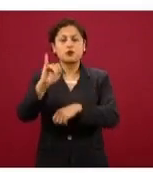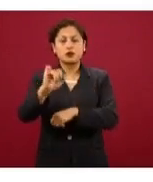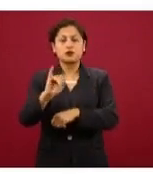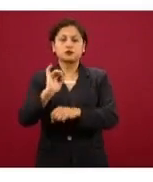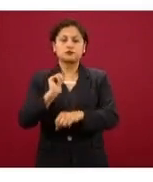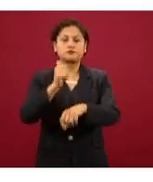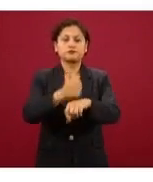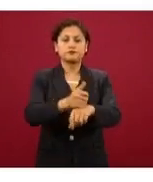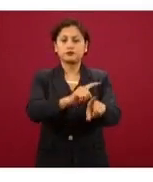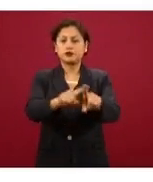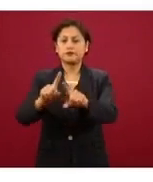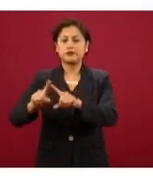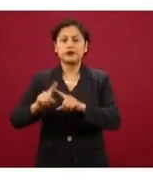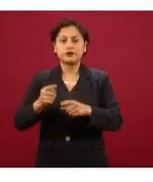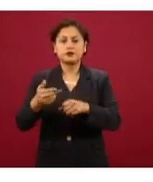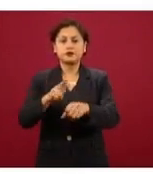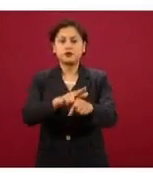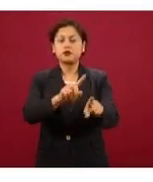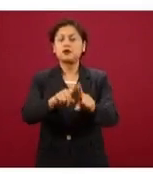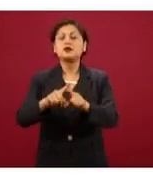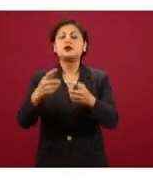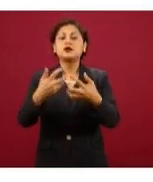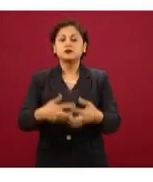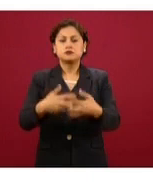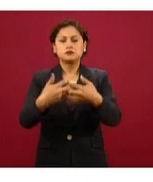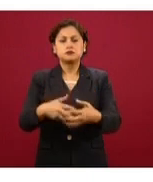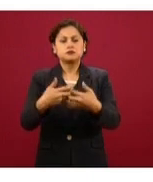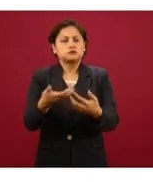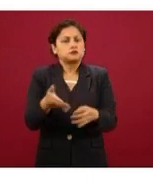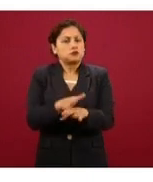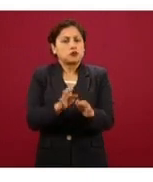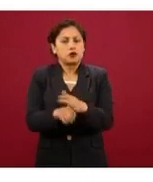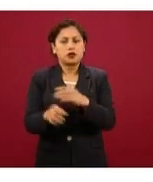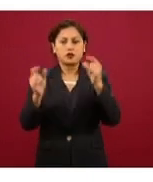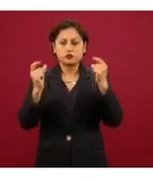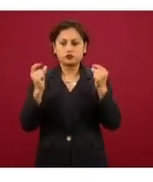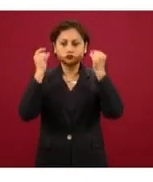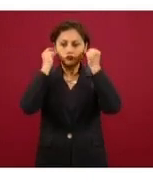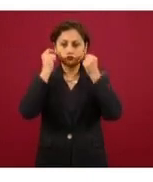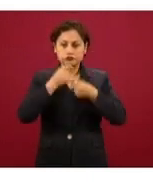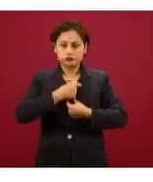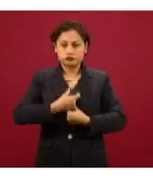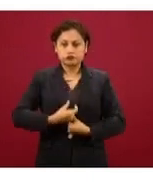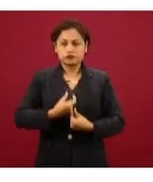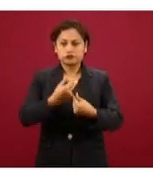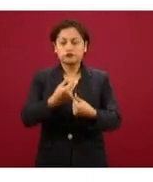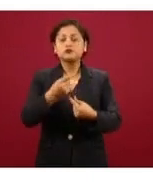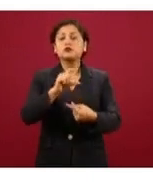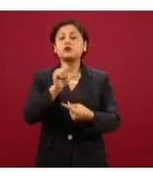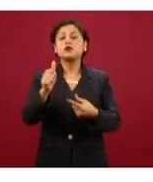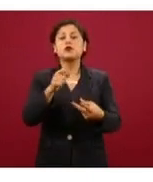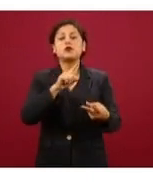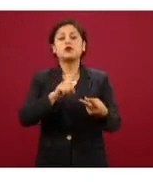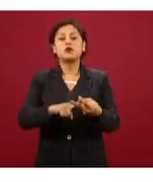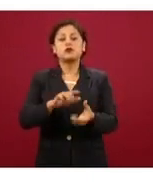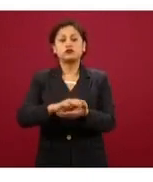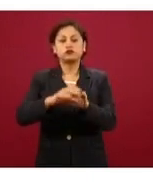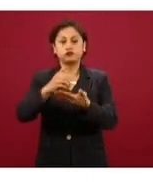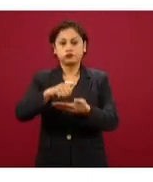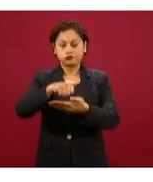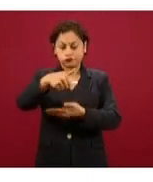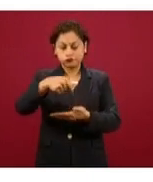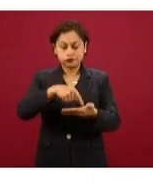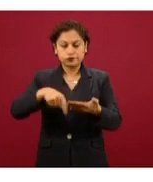los equipos. Estos equipos van desde equipamiento muy simple como estetoscopios o equipos, estuches de diagnóstico que estaban